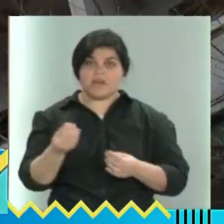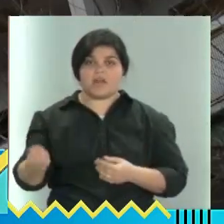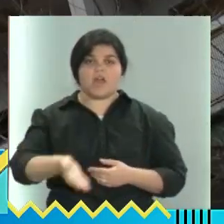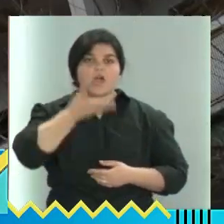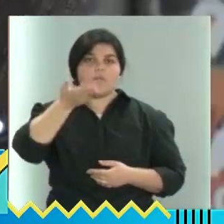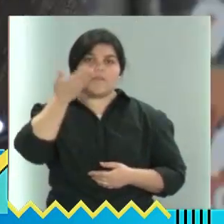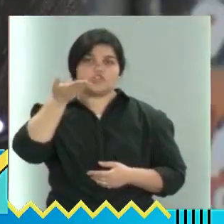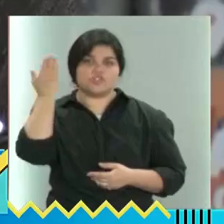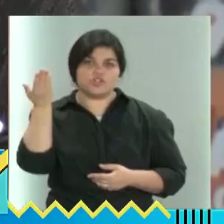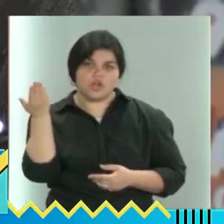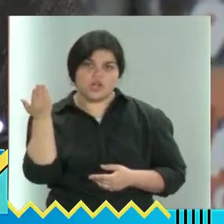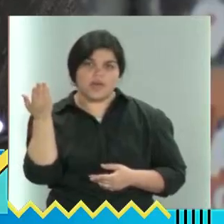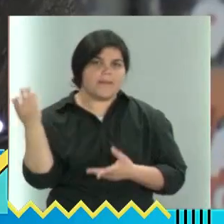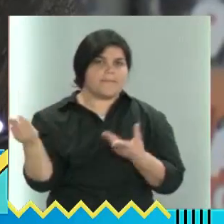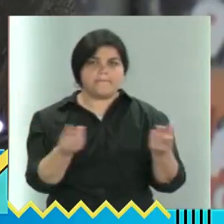y